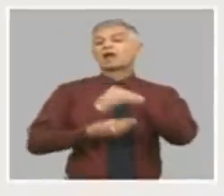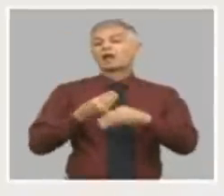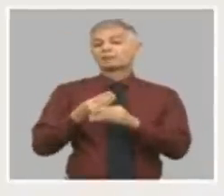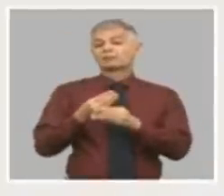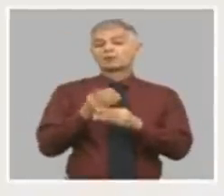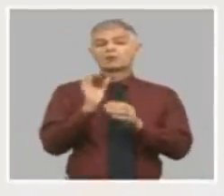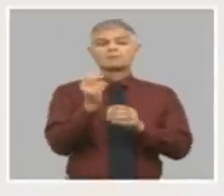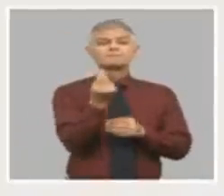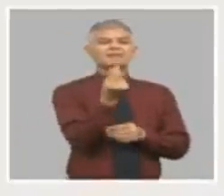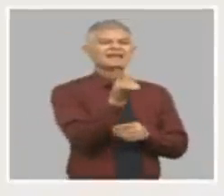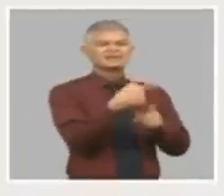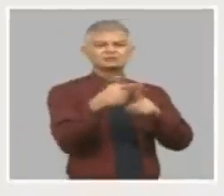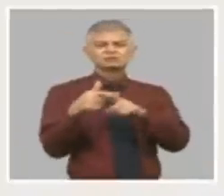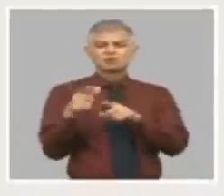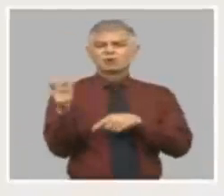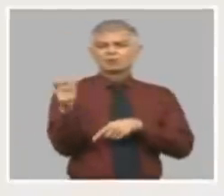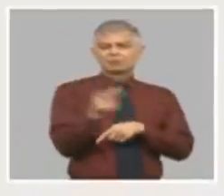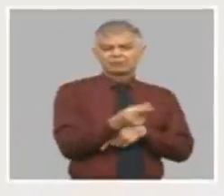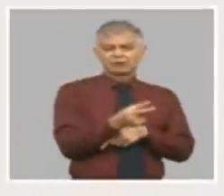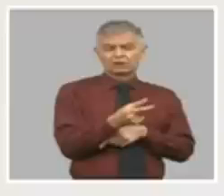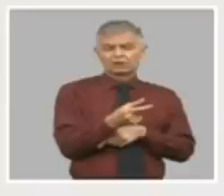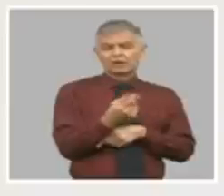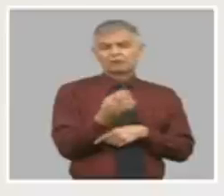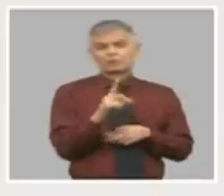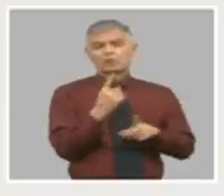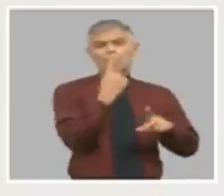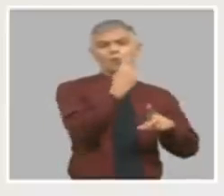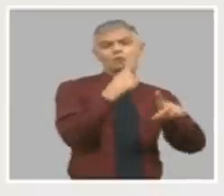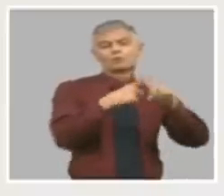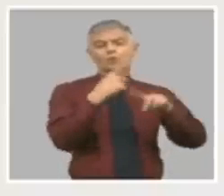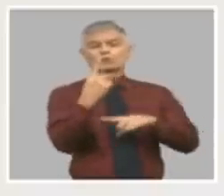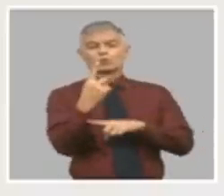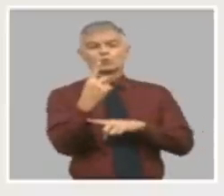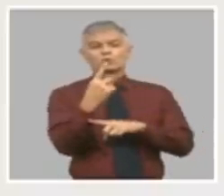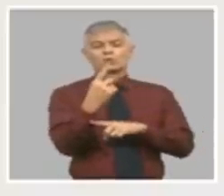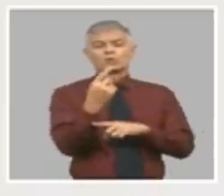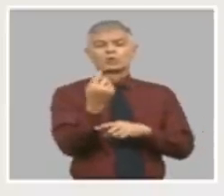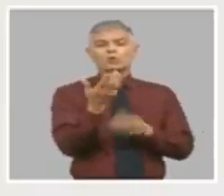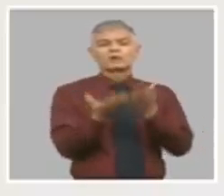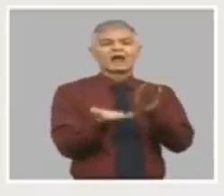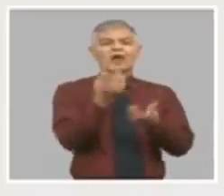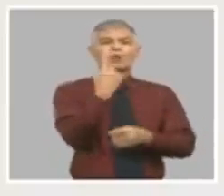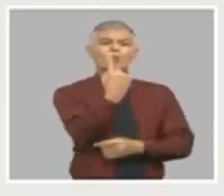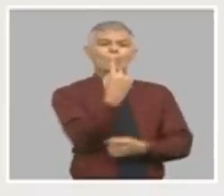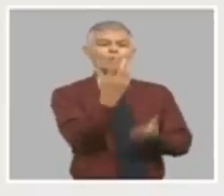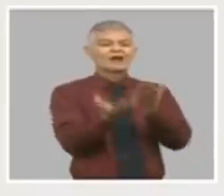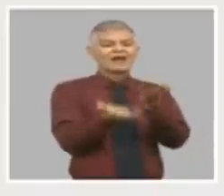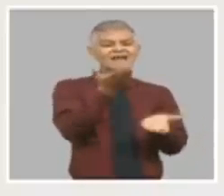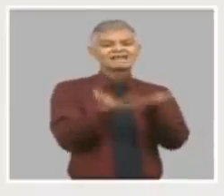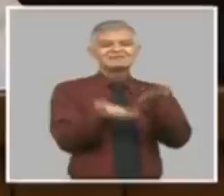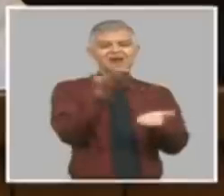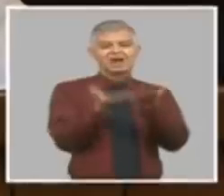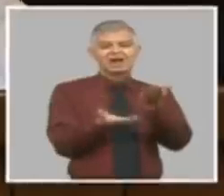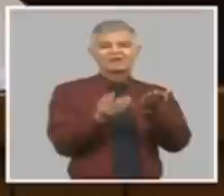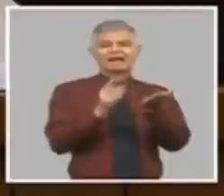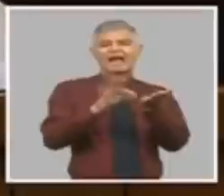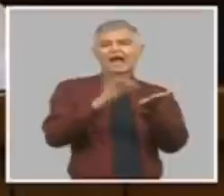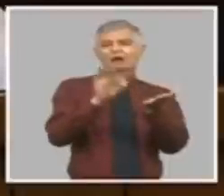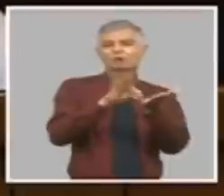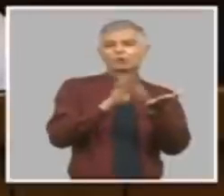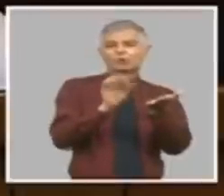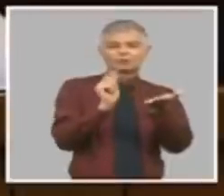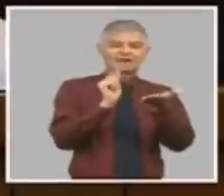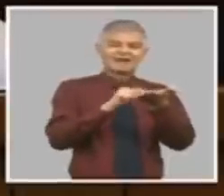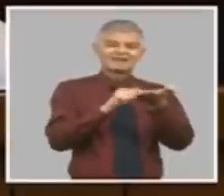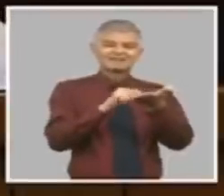En un ambiente de 1 por 1 vendemos una libra de arroz por la libreta en 25 centavos. La pregunta es, en un ambiente de 1 por 20,